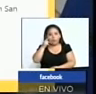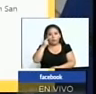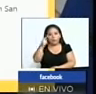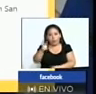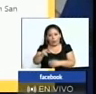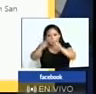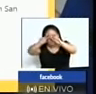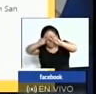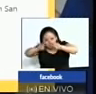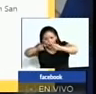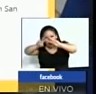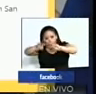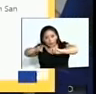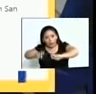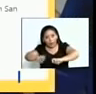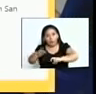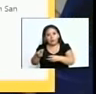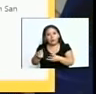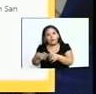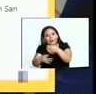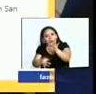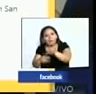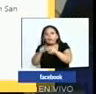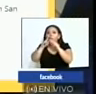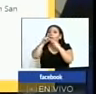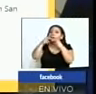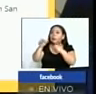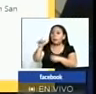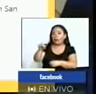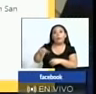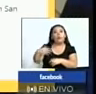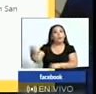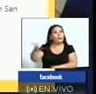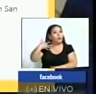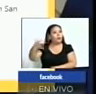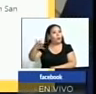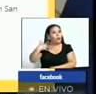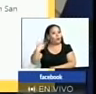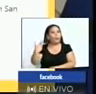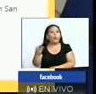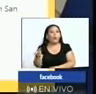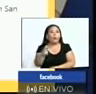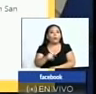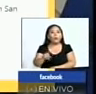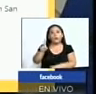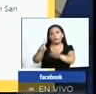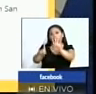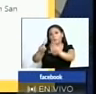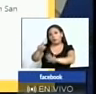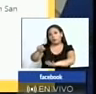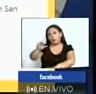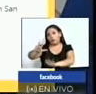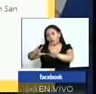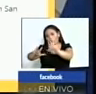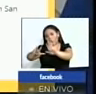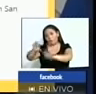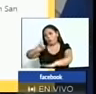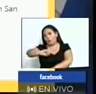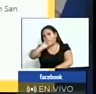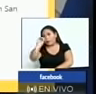de los datos, se concluyó que San Miguel tiene un nivel de contagio detectado neto de 6.8%